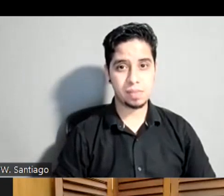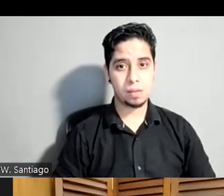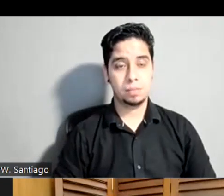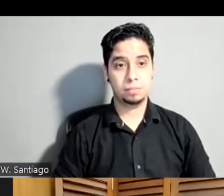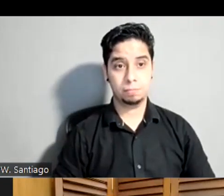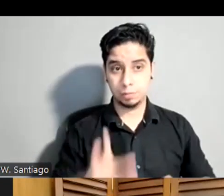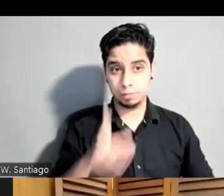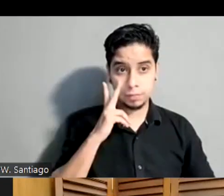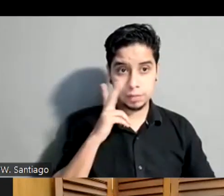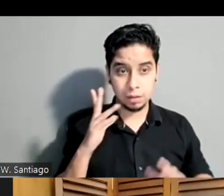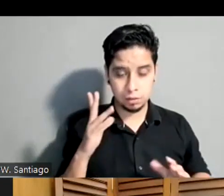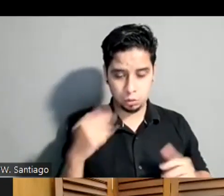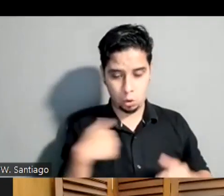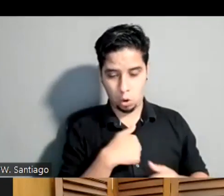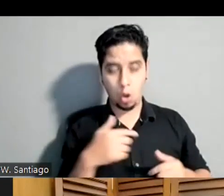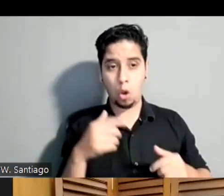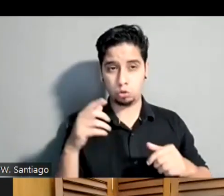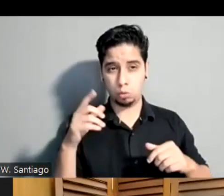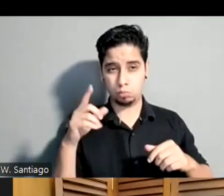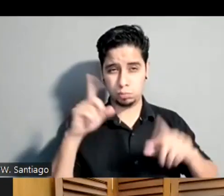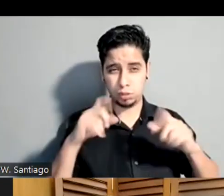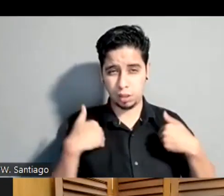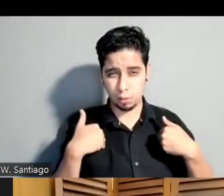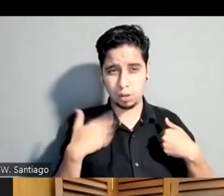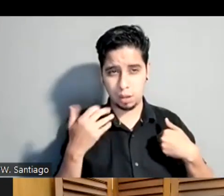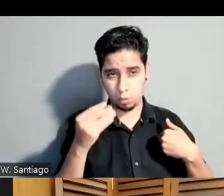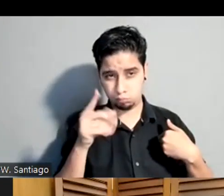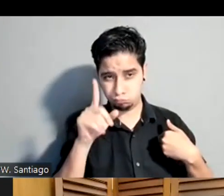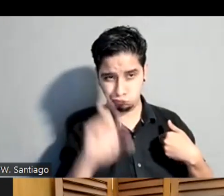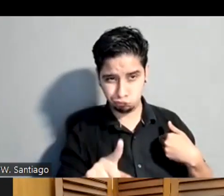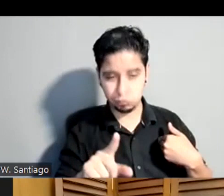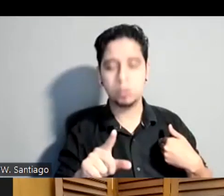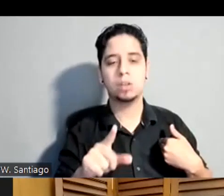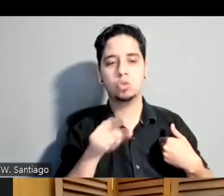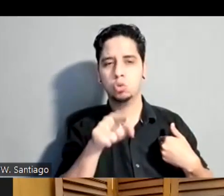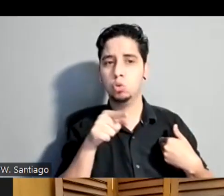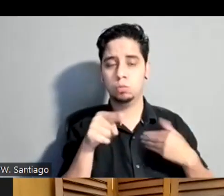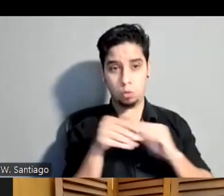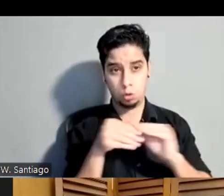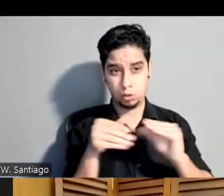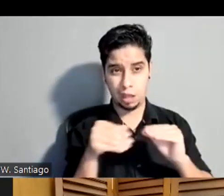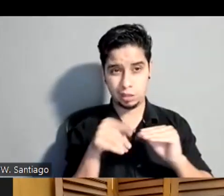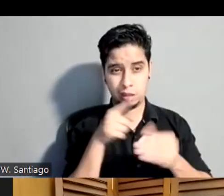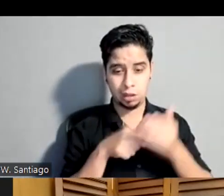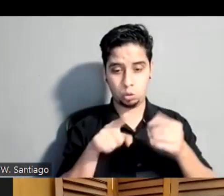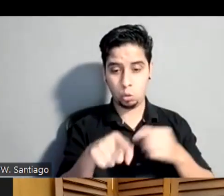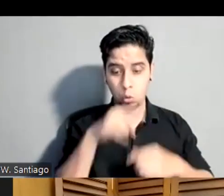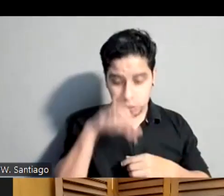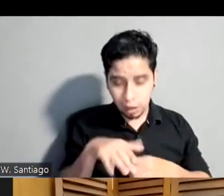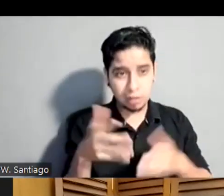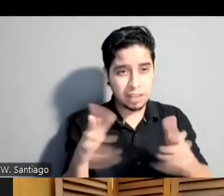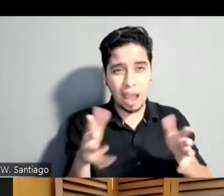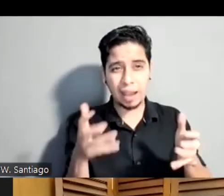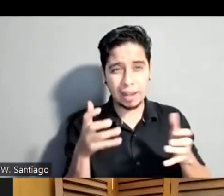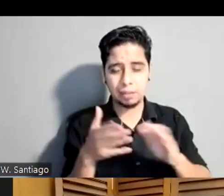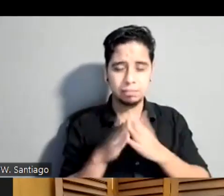Pues mira, dejamos unas preguntas en el tintero. En términos, mencionaste ahorita que tú desde chiquita querías actuar, pero ¿hay alguna razón? O